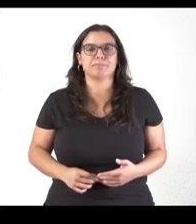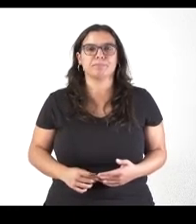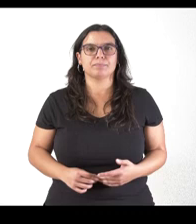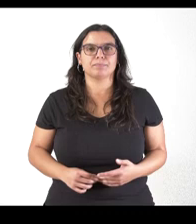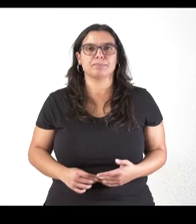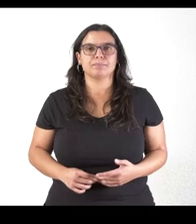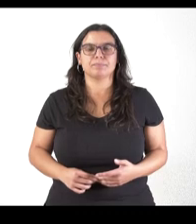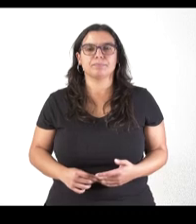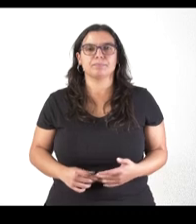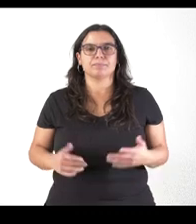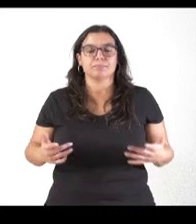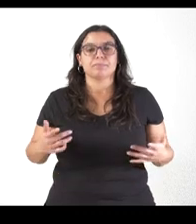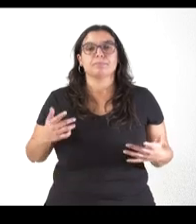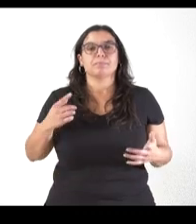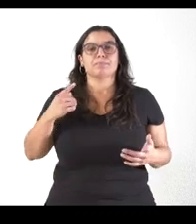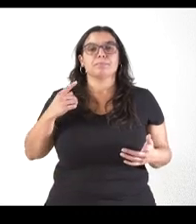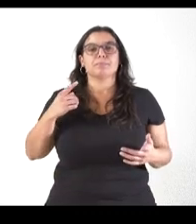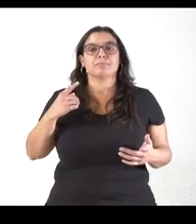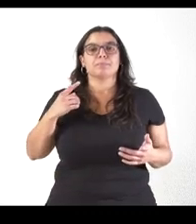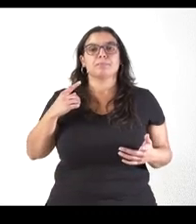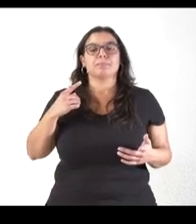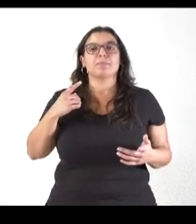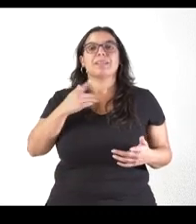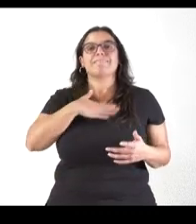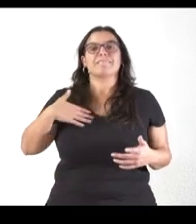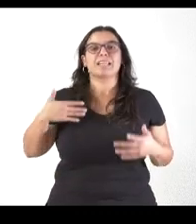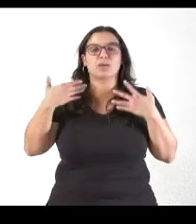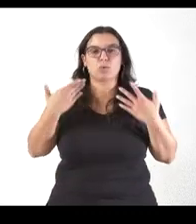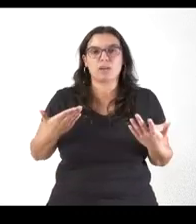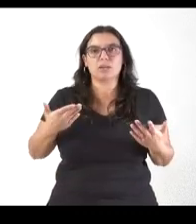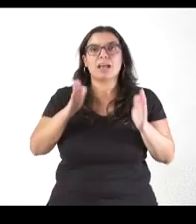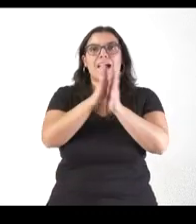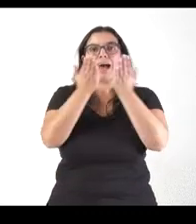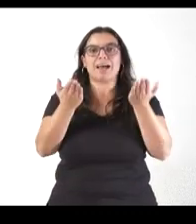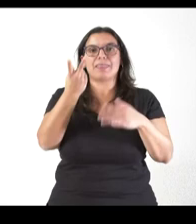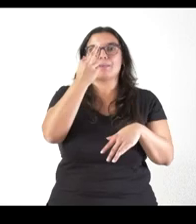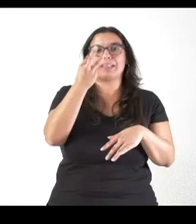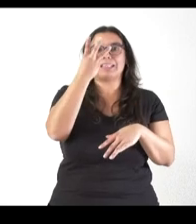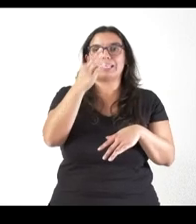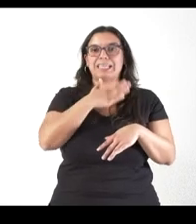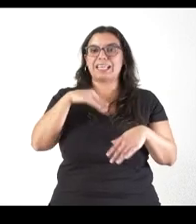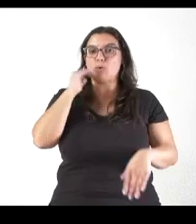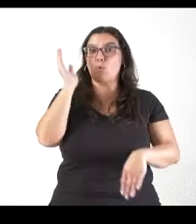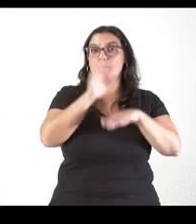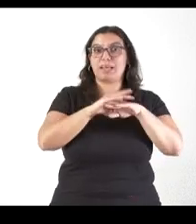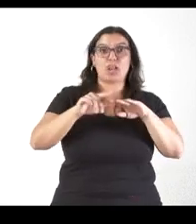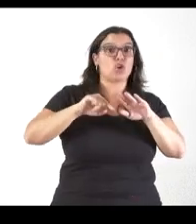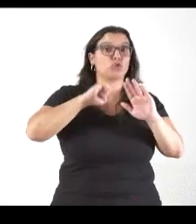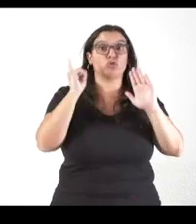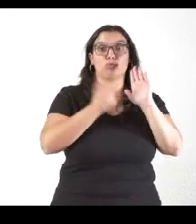cumplir con todo lo que pone en la agenda 2030 sin decir que se va a cumplir con la hacienda 2030